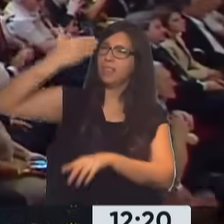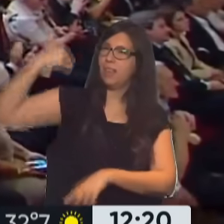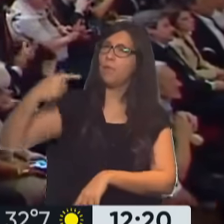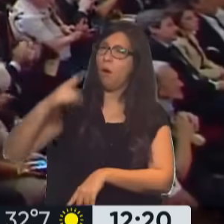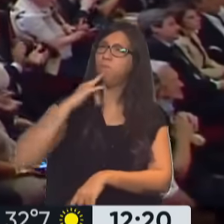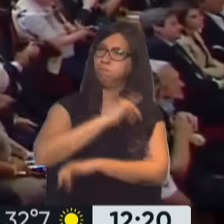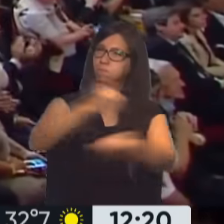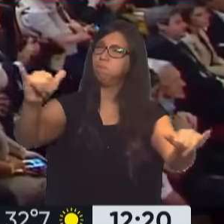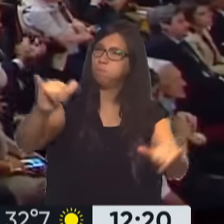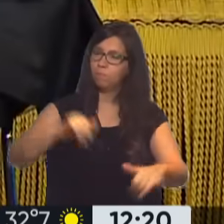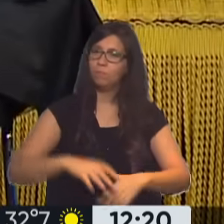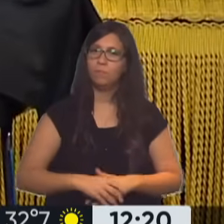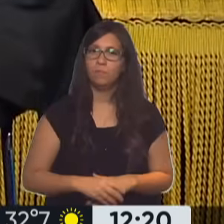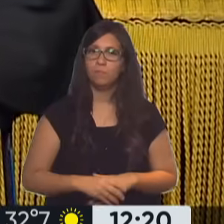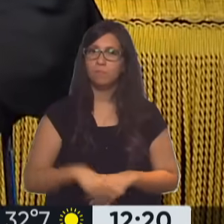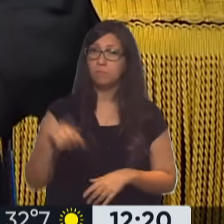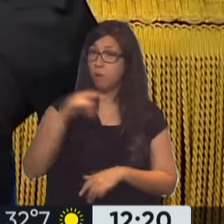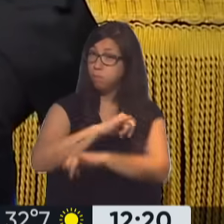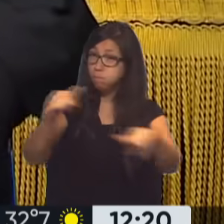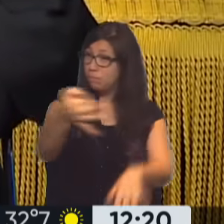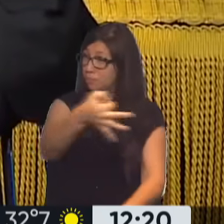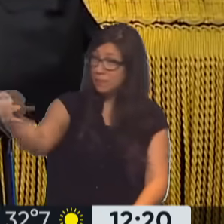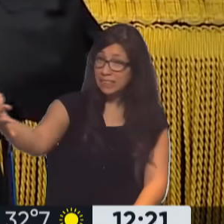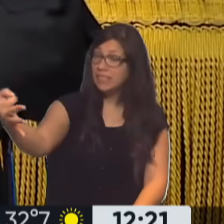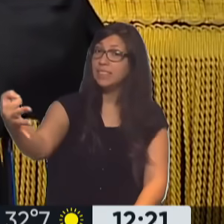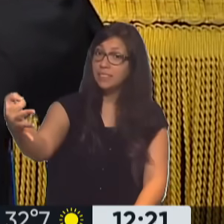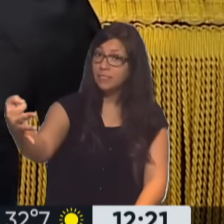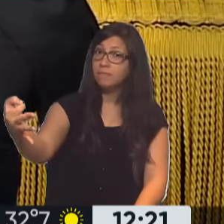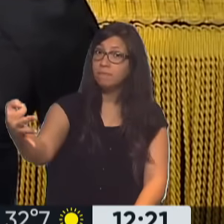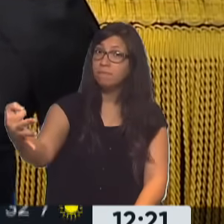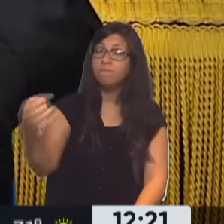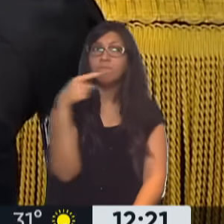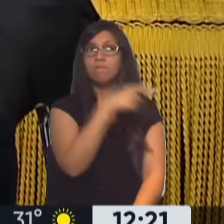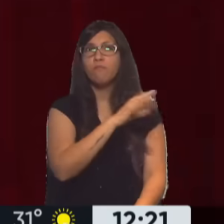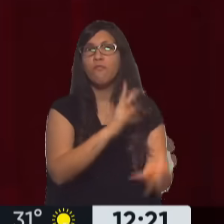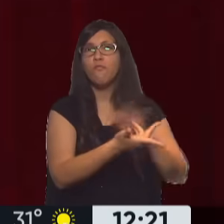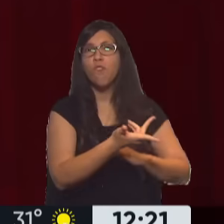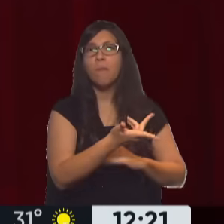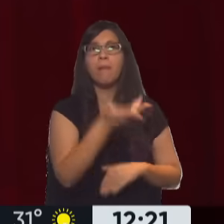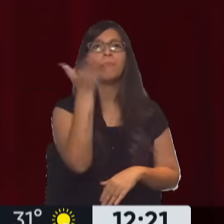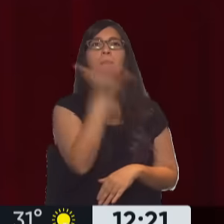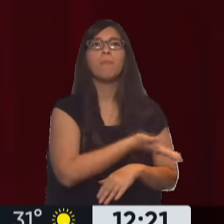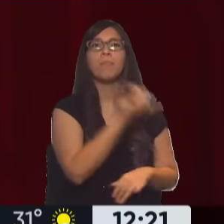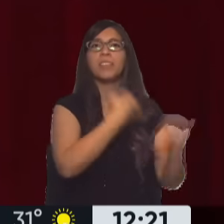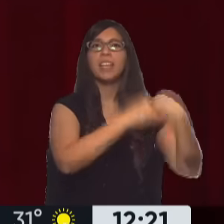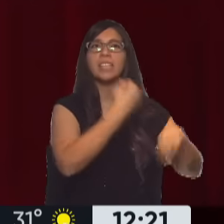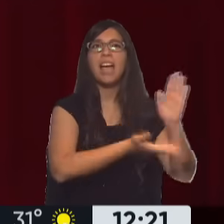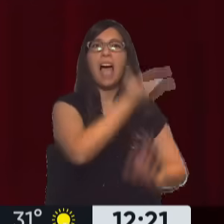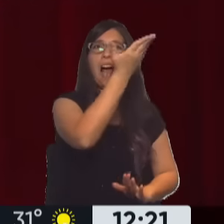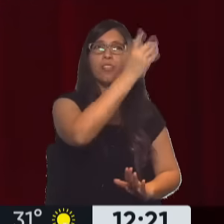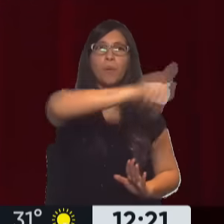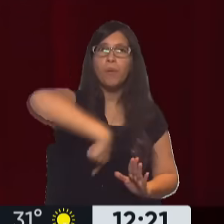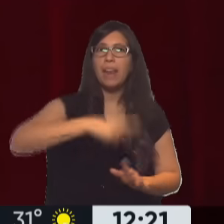debate que tal como advertiste era tipo de cambio fijo con tasa alta destrucción